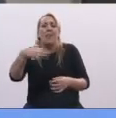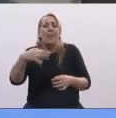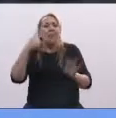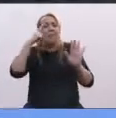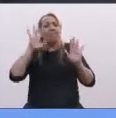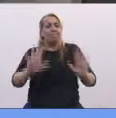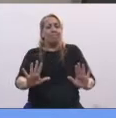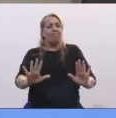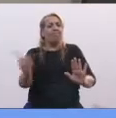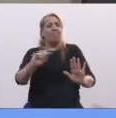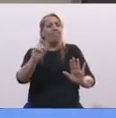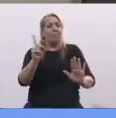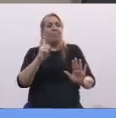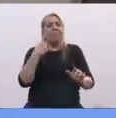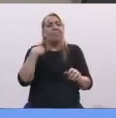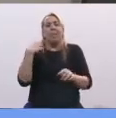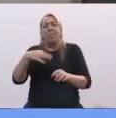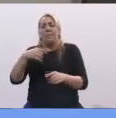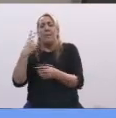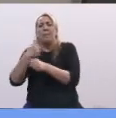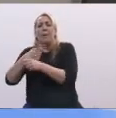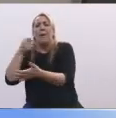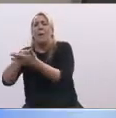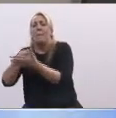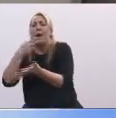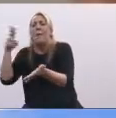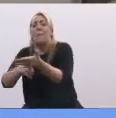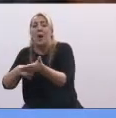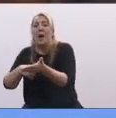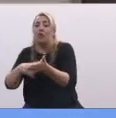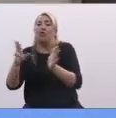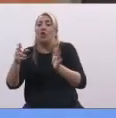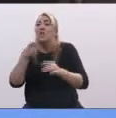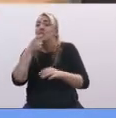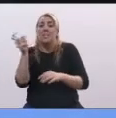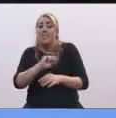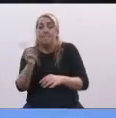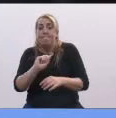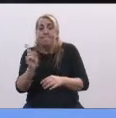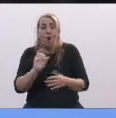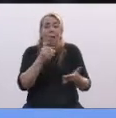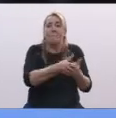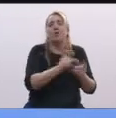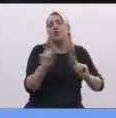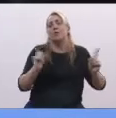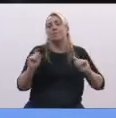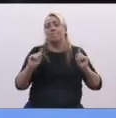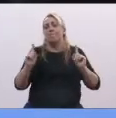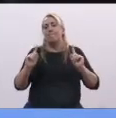su inversión para poder pagar el impuesto en el mejor de los casos, y en el peor de los casos, capaz que no haga la inversión y vaya a decir,